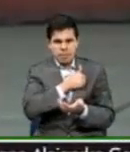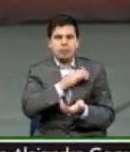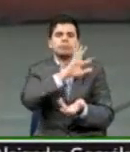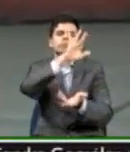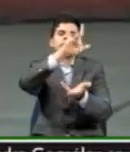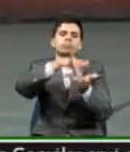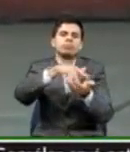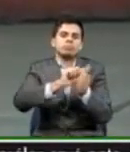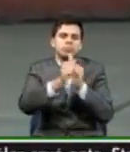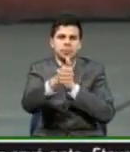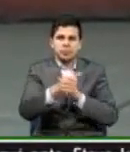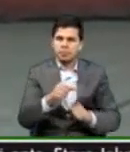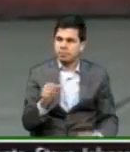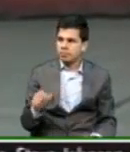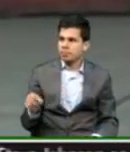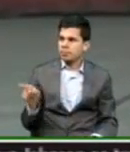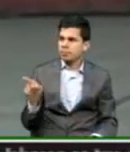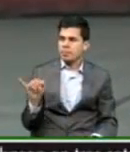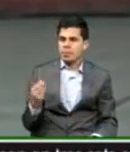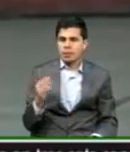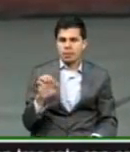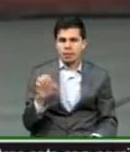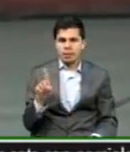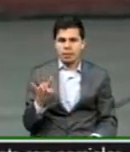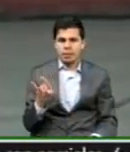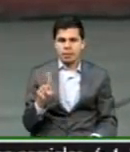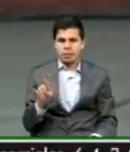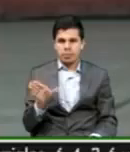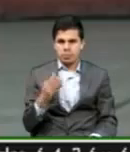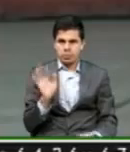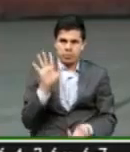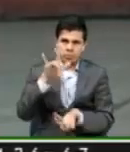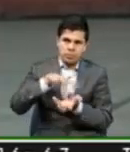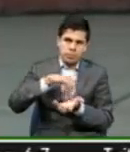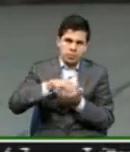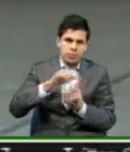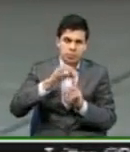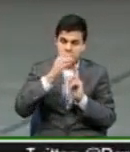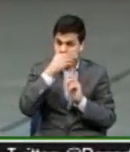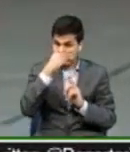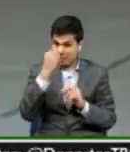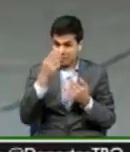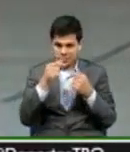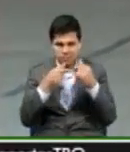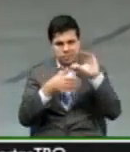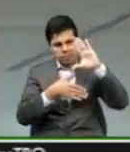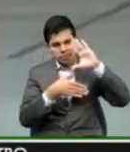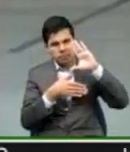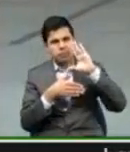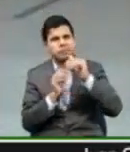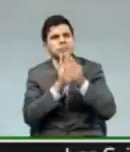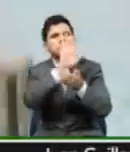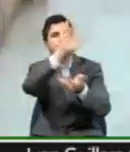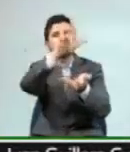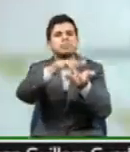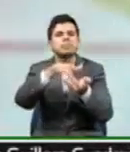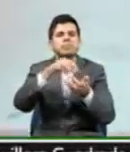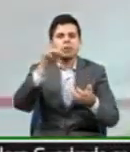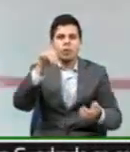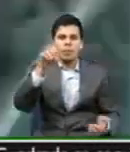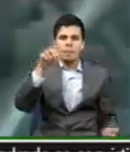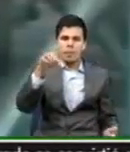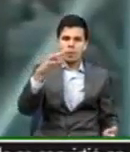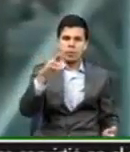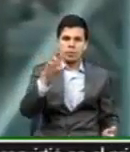El deportista cucuteño Jesús Romero logró una medalla de bronce en el Campeonato Americano de Bocha que se disputó en Montreal,